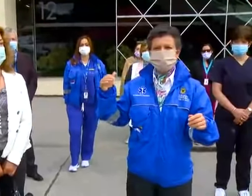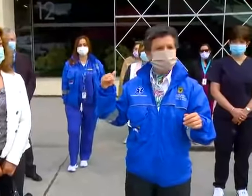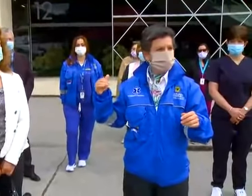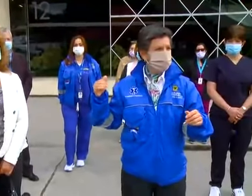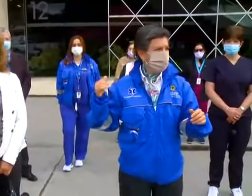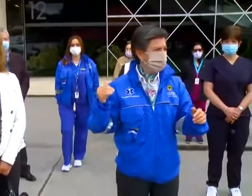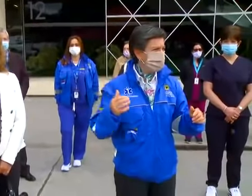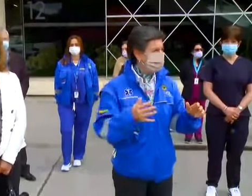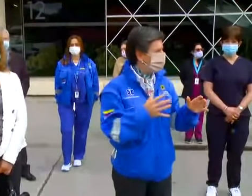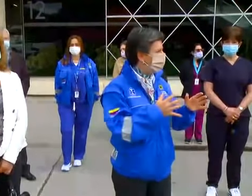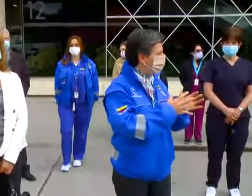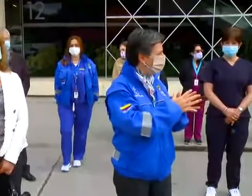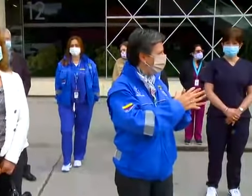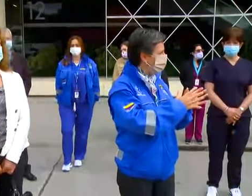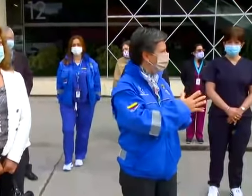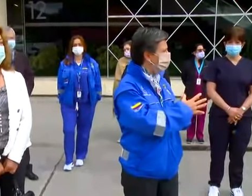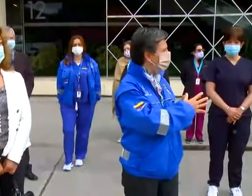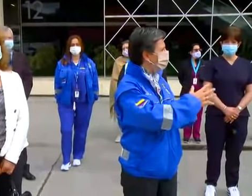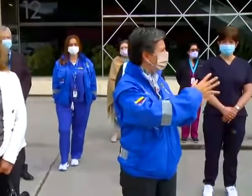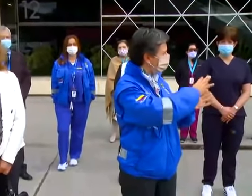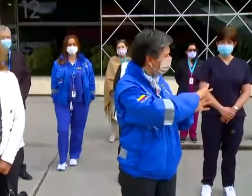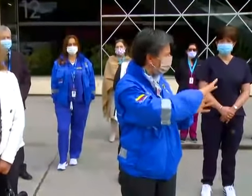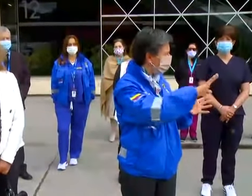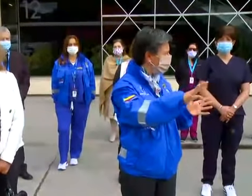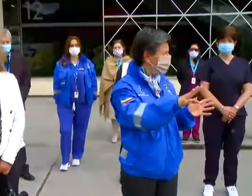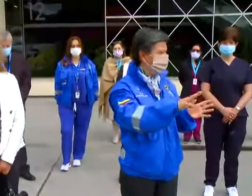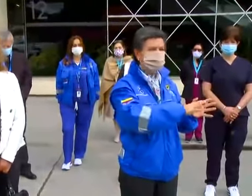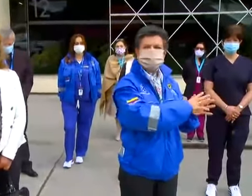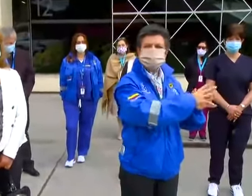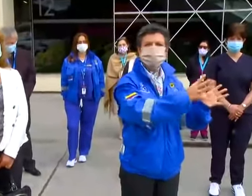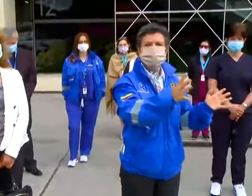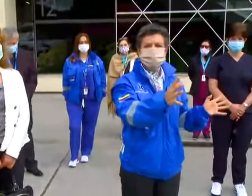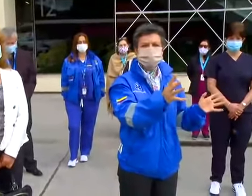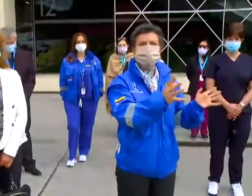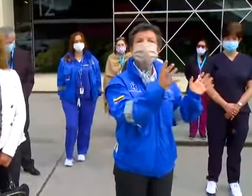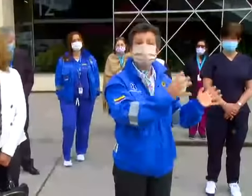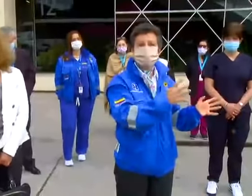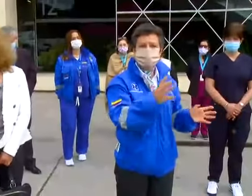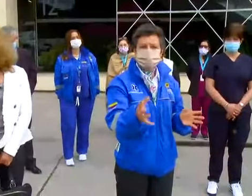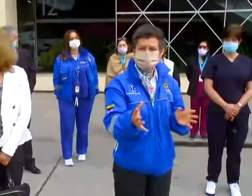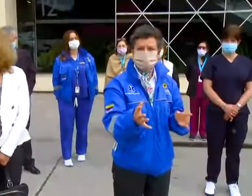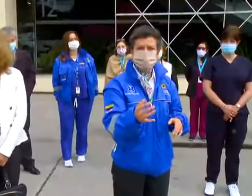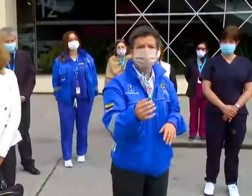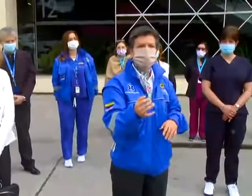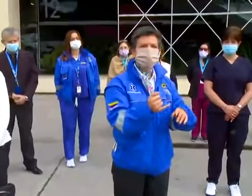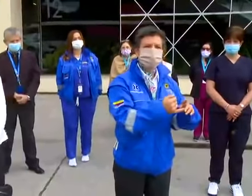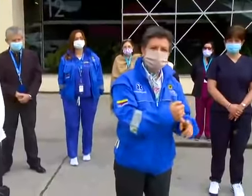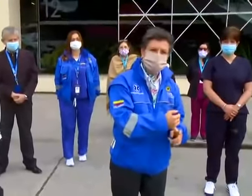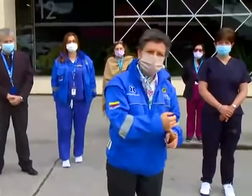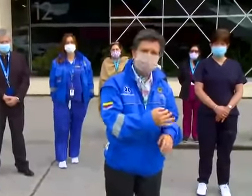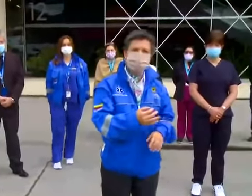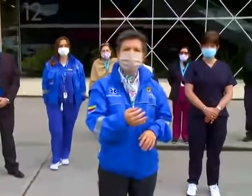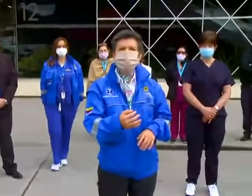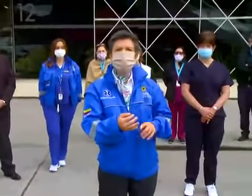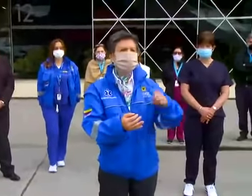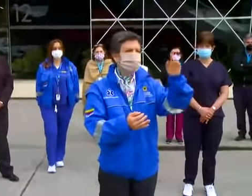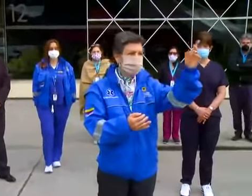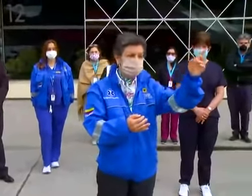solamente hospital, sino cómo hemos crecido en los cuatro tipos de atención que tenemos,